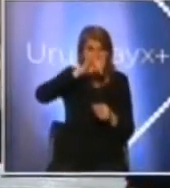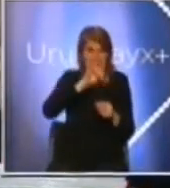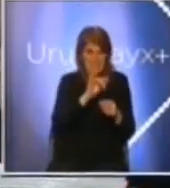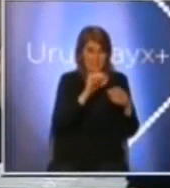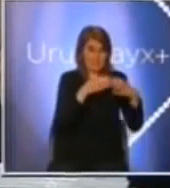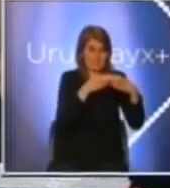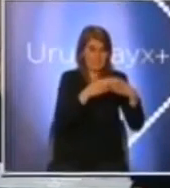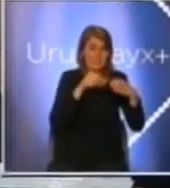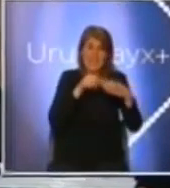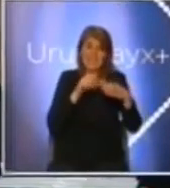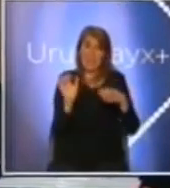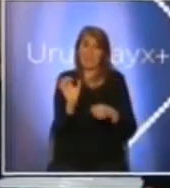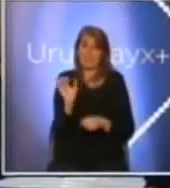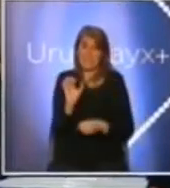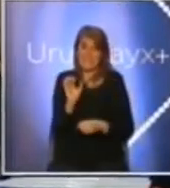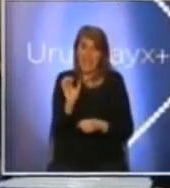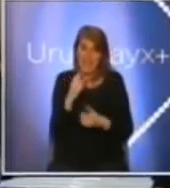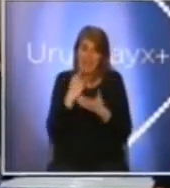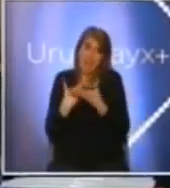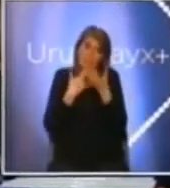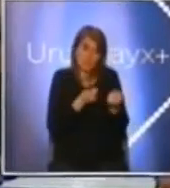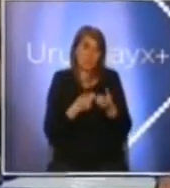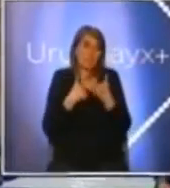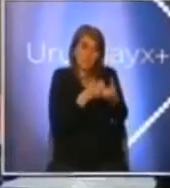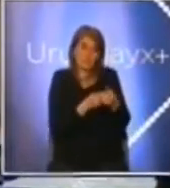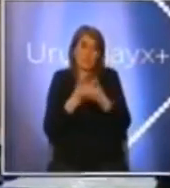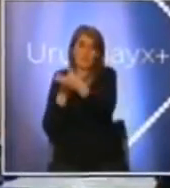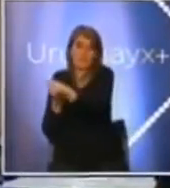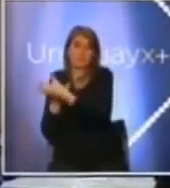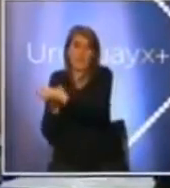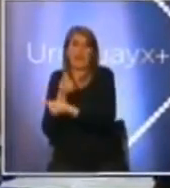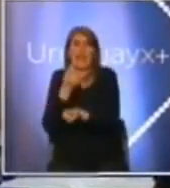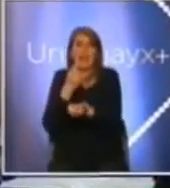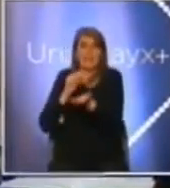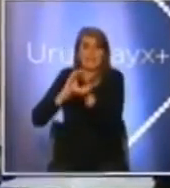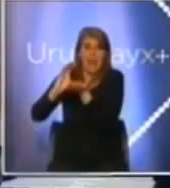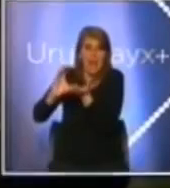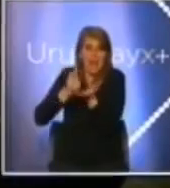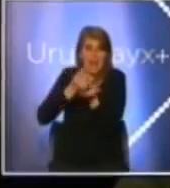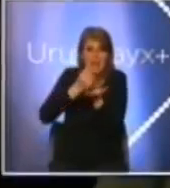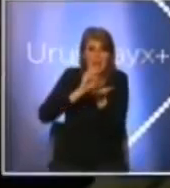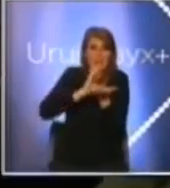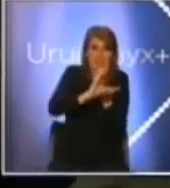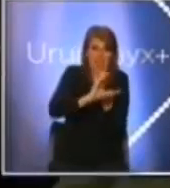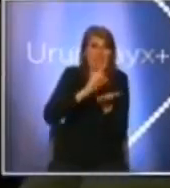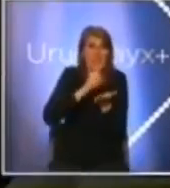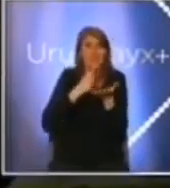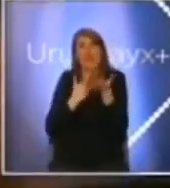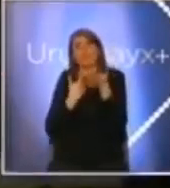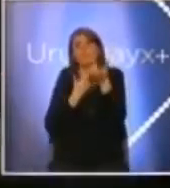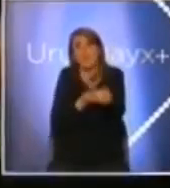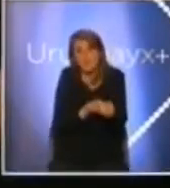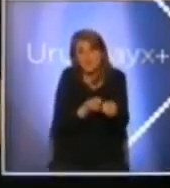de empresas apoyará los emprendimientos con un aporte de capital y el apoyo de expertos en